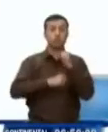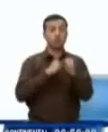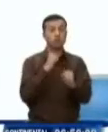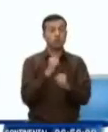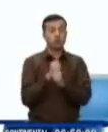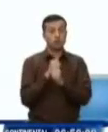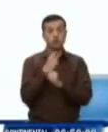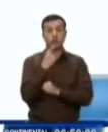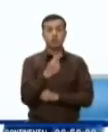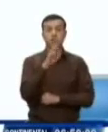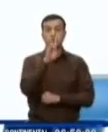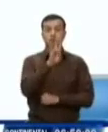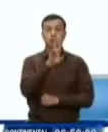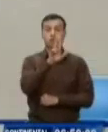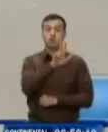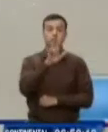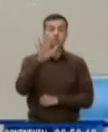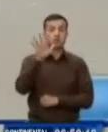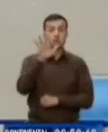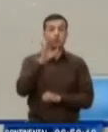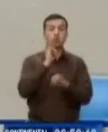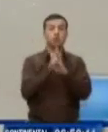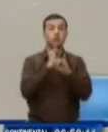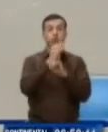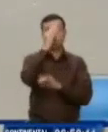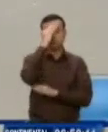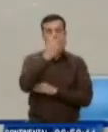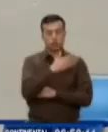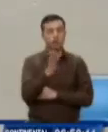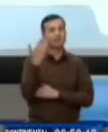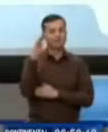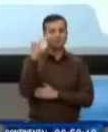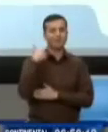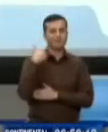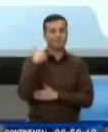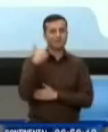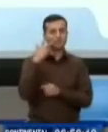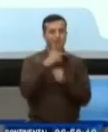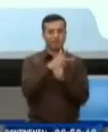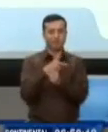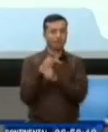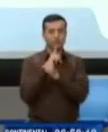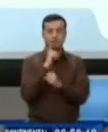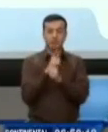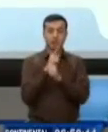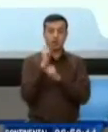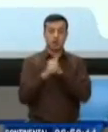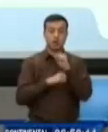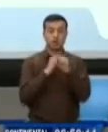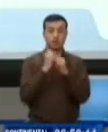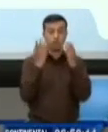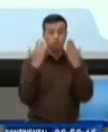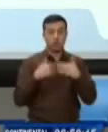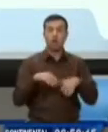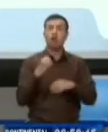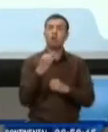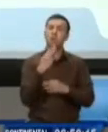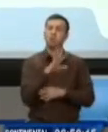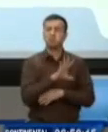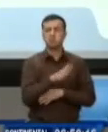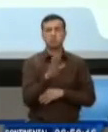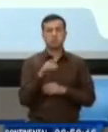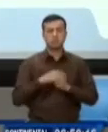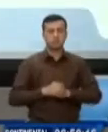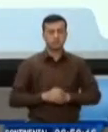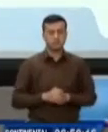Espinosa, 735 instituciones educativas contarán con estas cámaras. Al cierre del año serán alrededor de